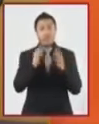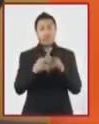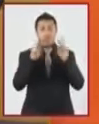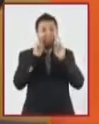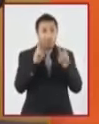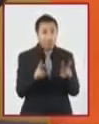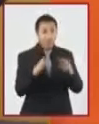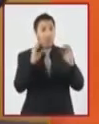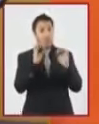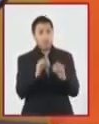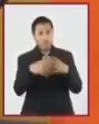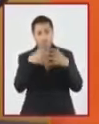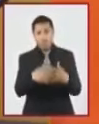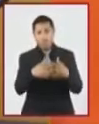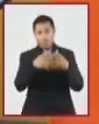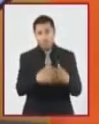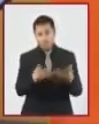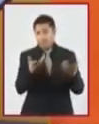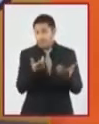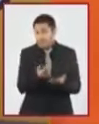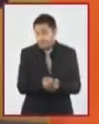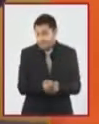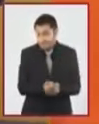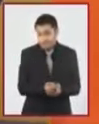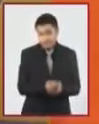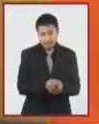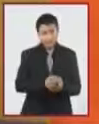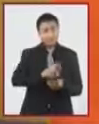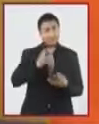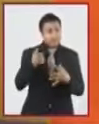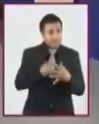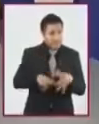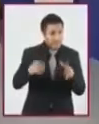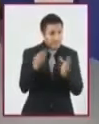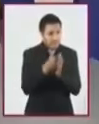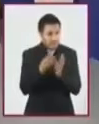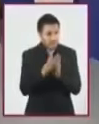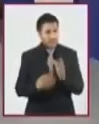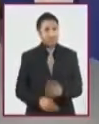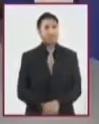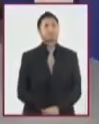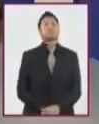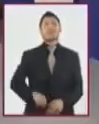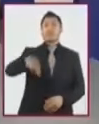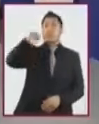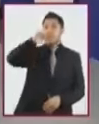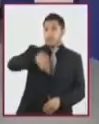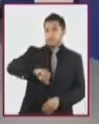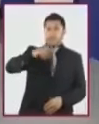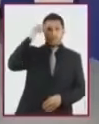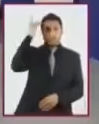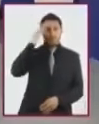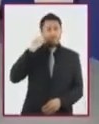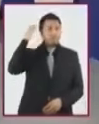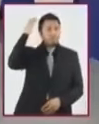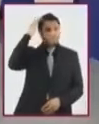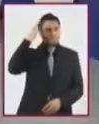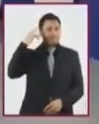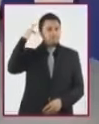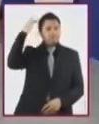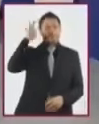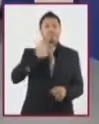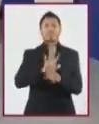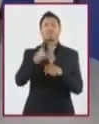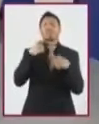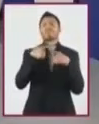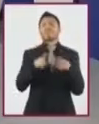de referencia. Considerando esto, comencemos la sesión. Hoy reflexionaremos sobre la